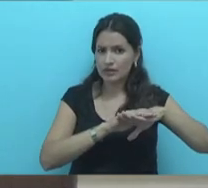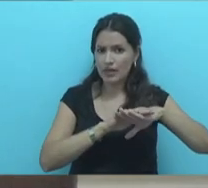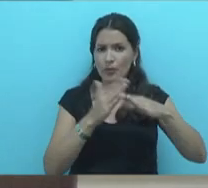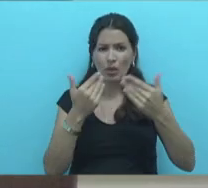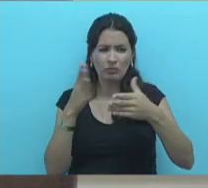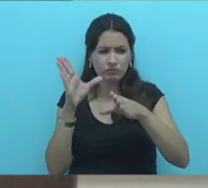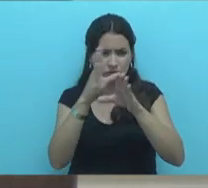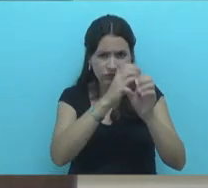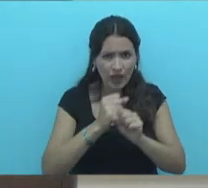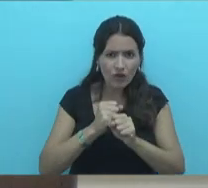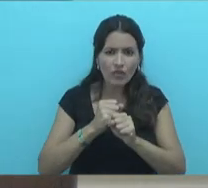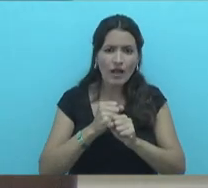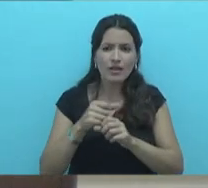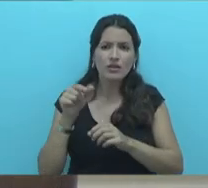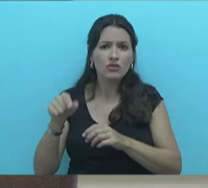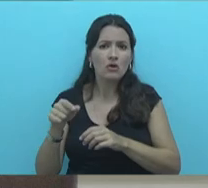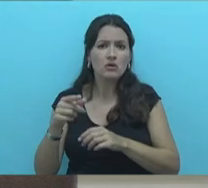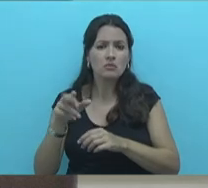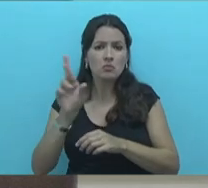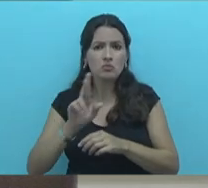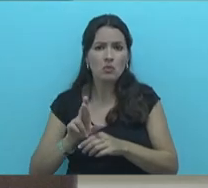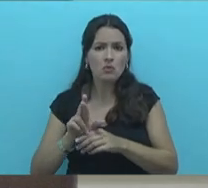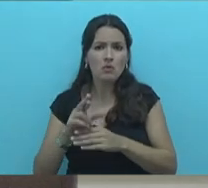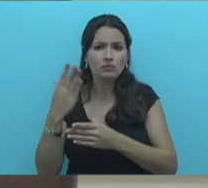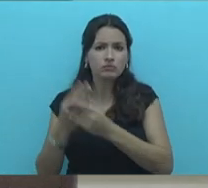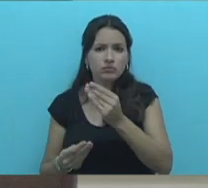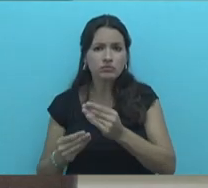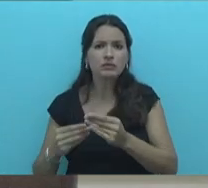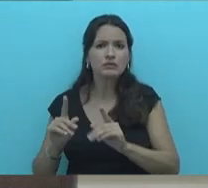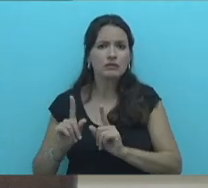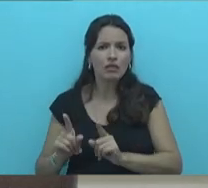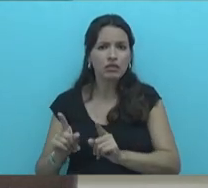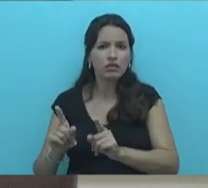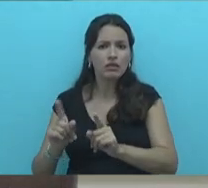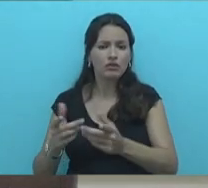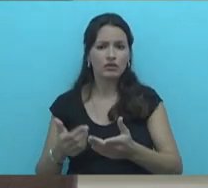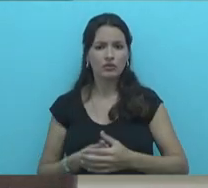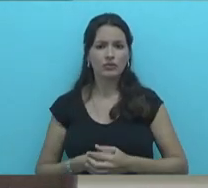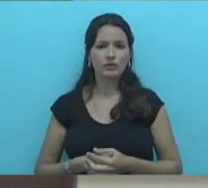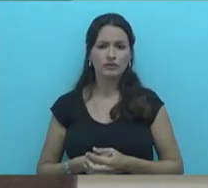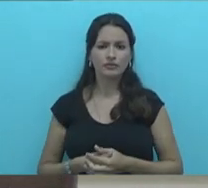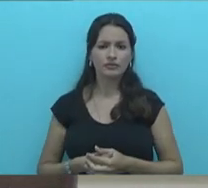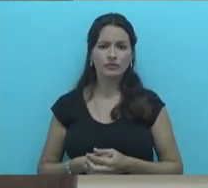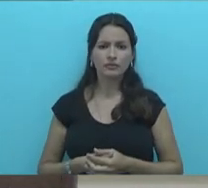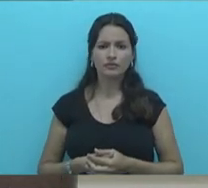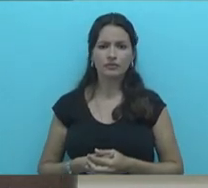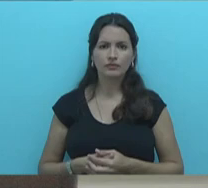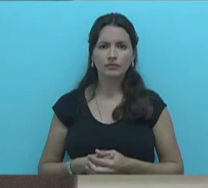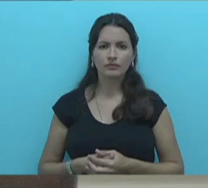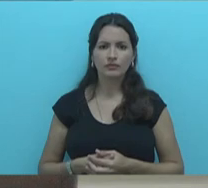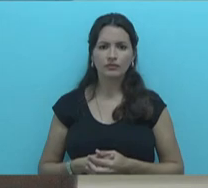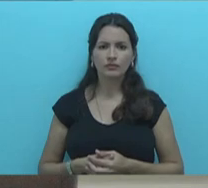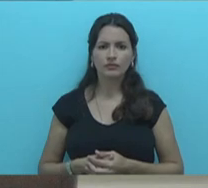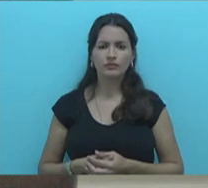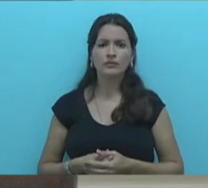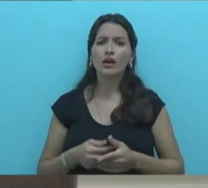hoy todavía no aparezca. Y al mismo tiempo estamos enfrentadas ante una justicia que no tiene perspectiva de género,